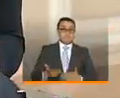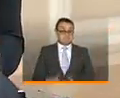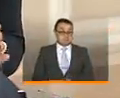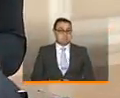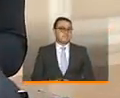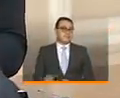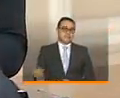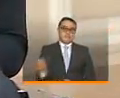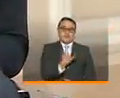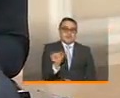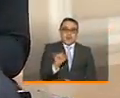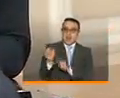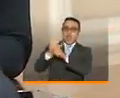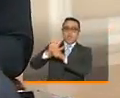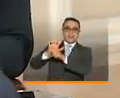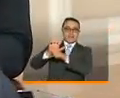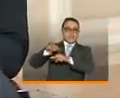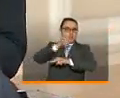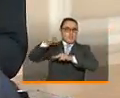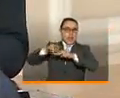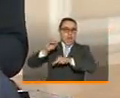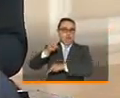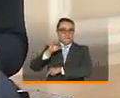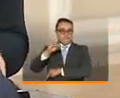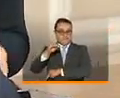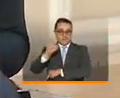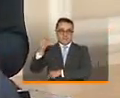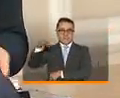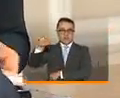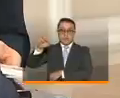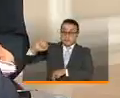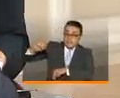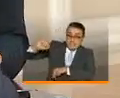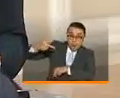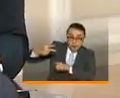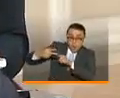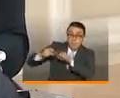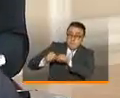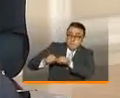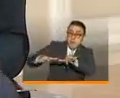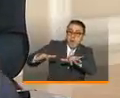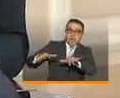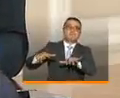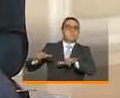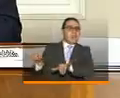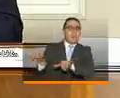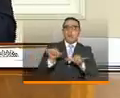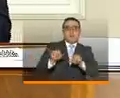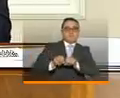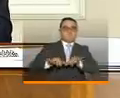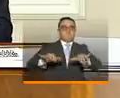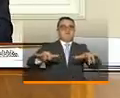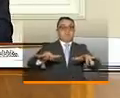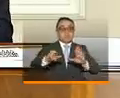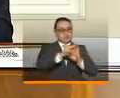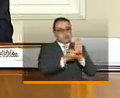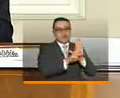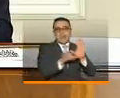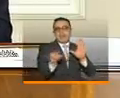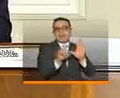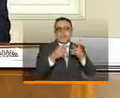para nada la manera en que se transmite y por eso las medidas siguen siendo las mismas. Muchísimas gracias,